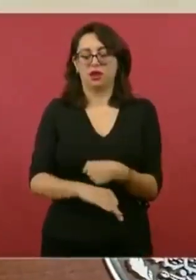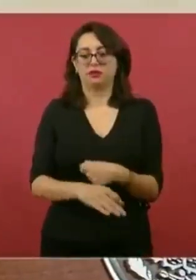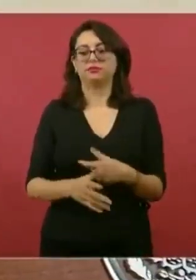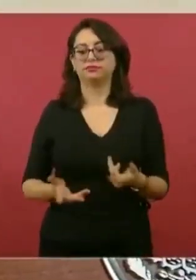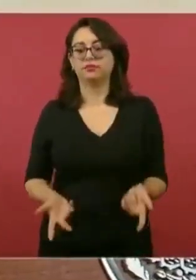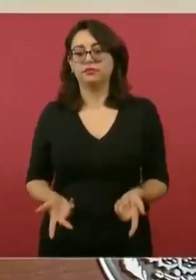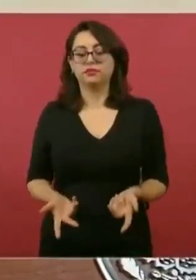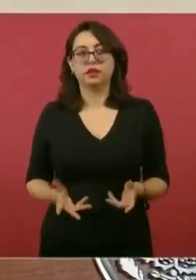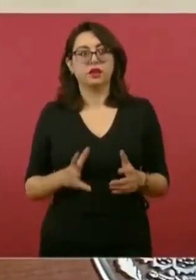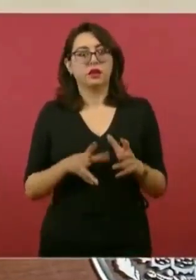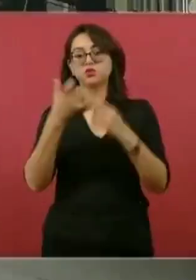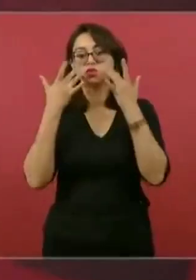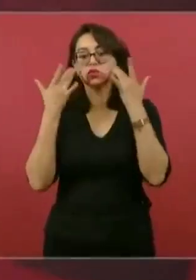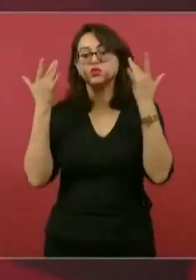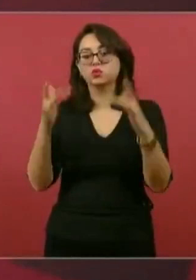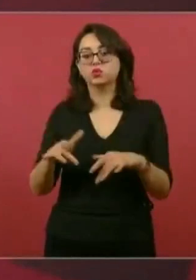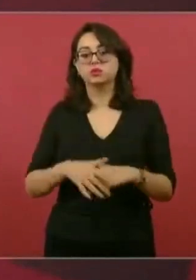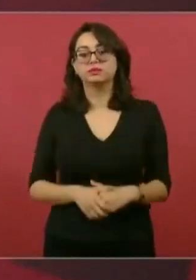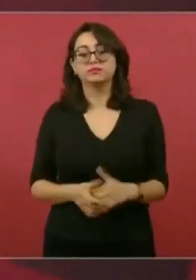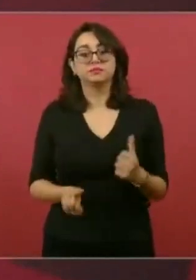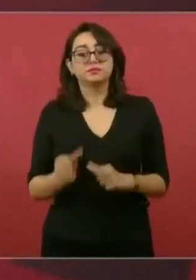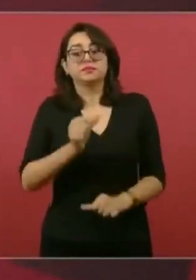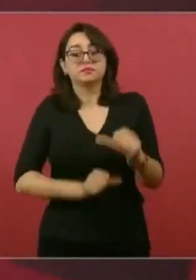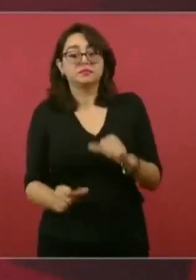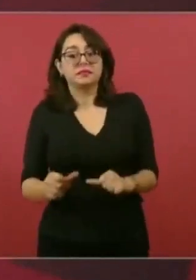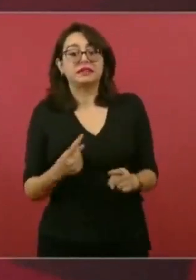Encinas. Previamente, López Obrador había confirmado que